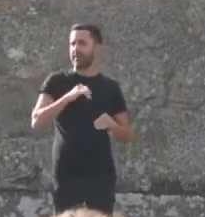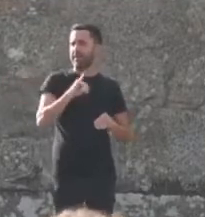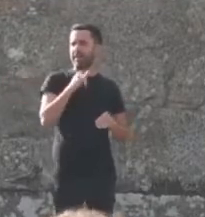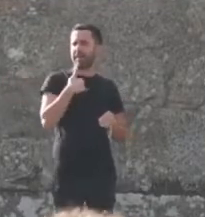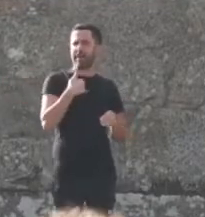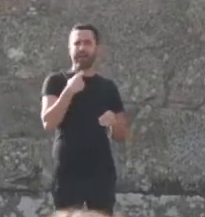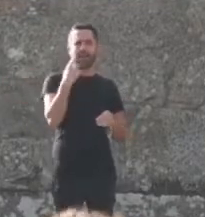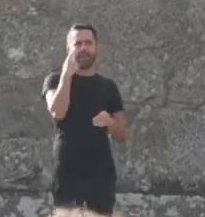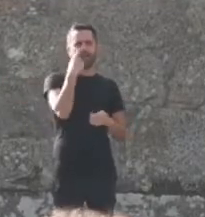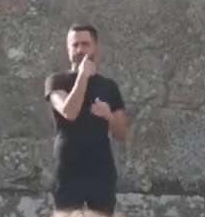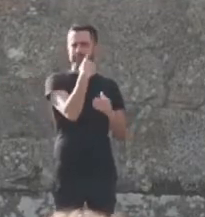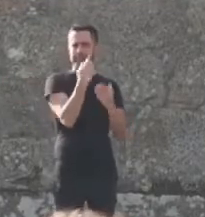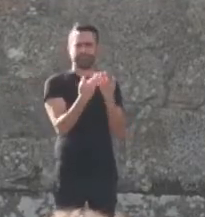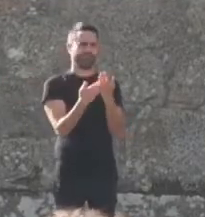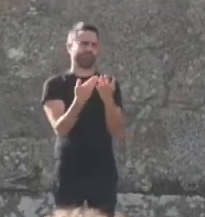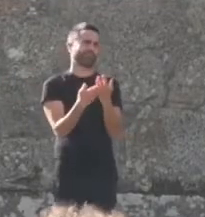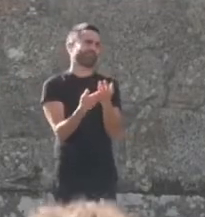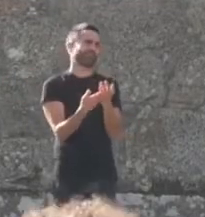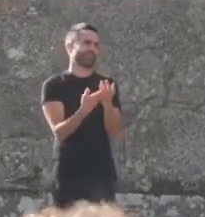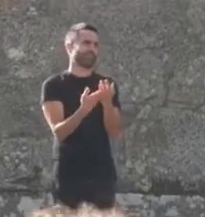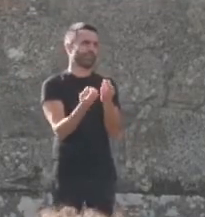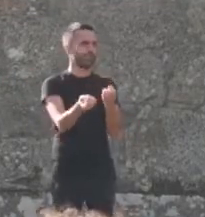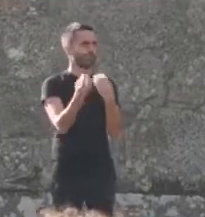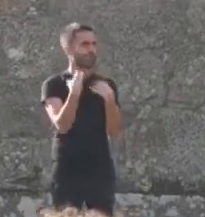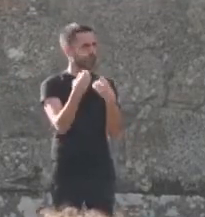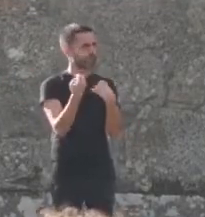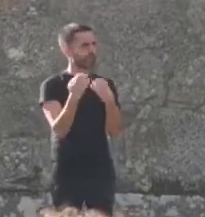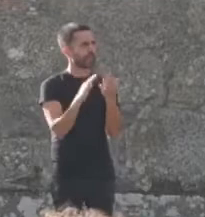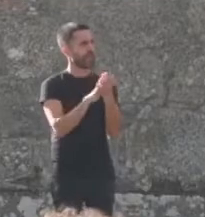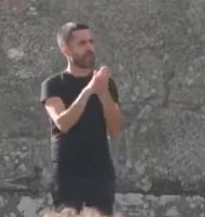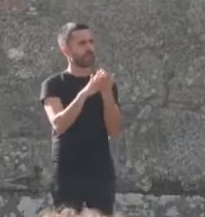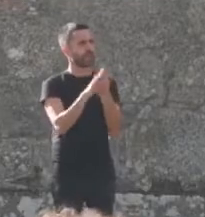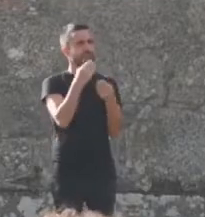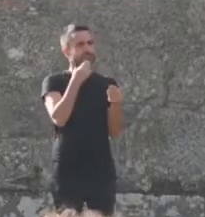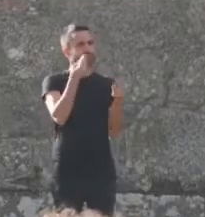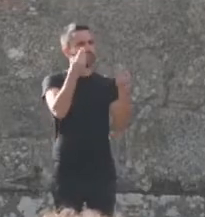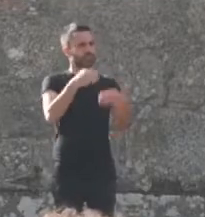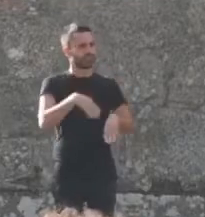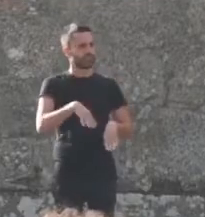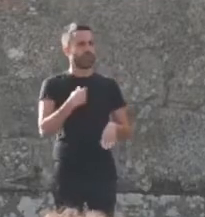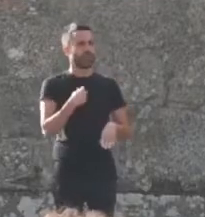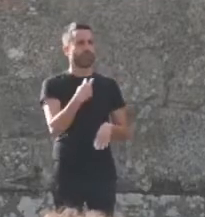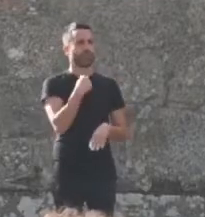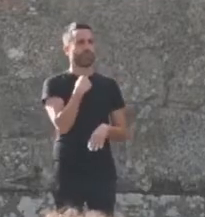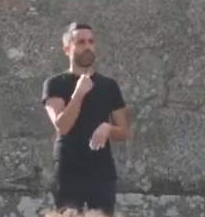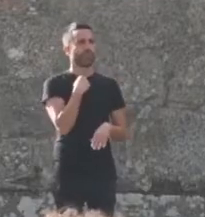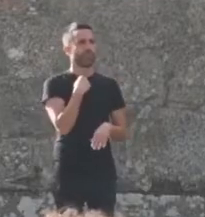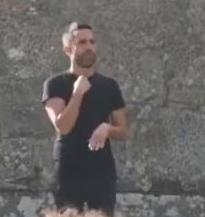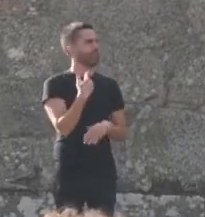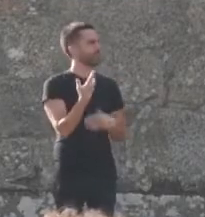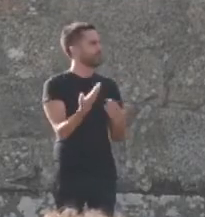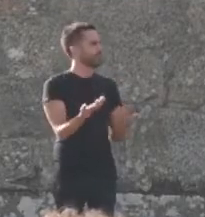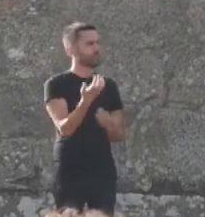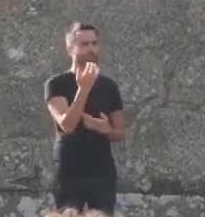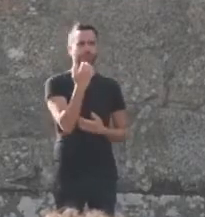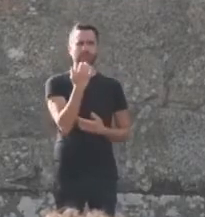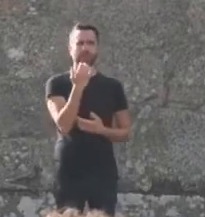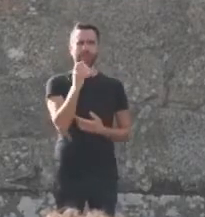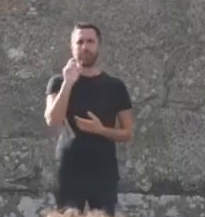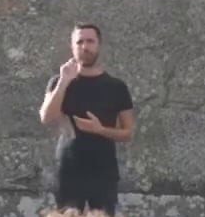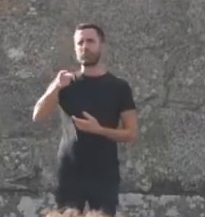testemunhas que nos contan, que nos falan desa historia, voces como, por exemplo, a de